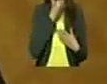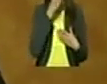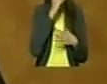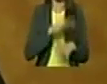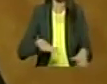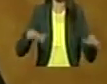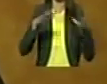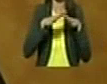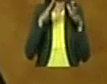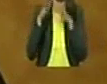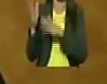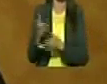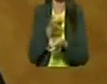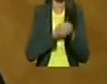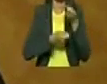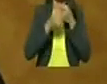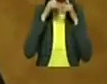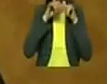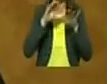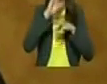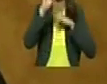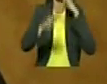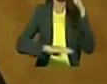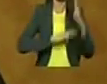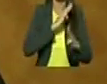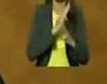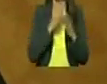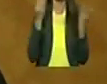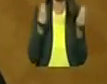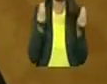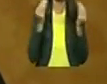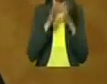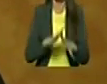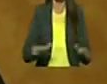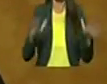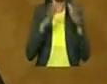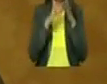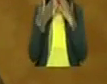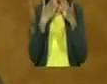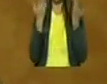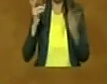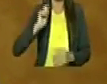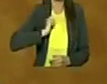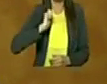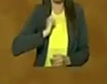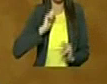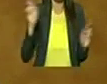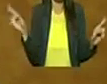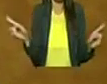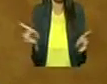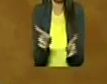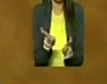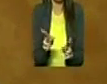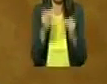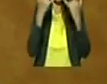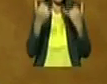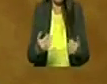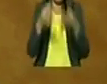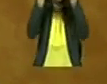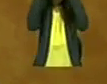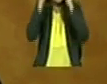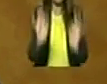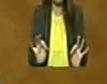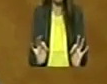en cadena nacional. En primer punto, una relacionada a la austeridad. Ahora haremos un recorte presupuestario adicional